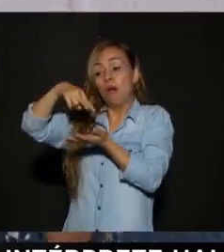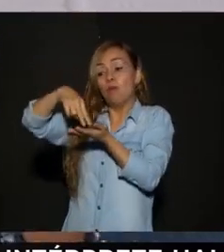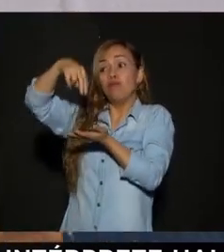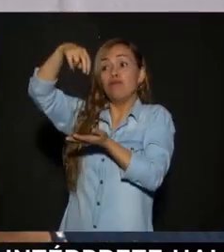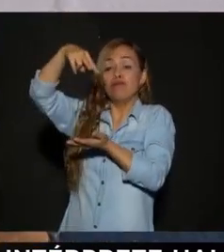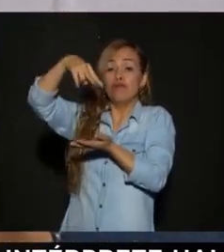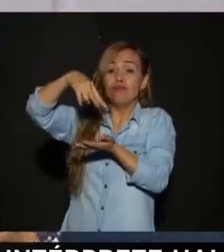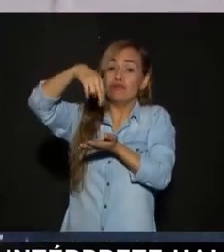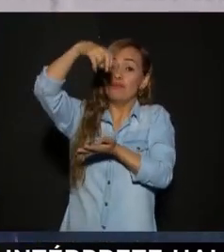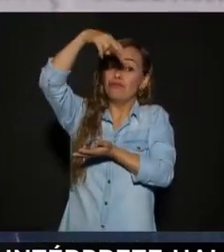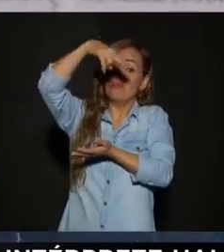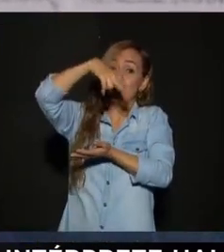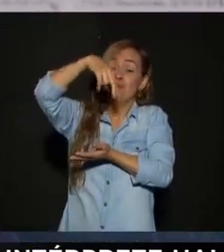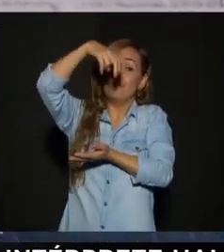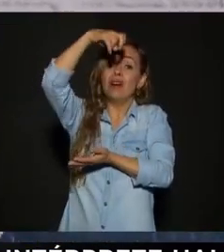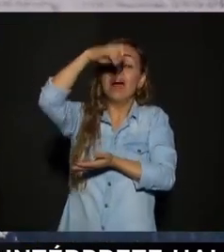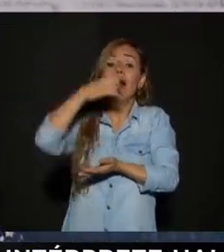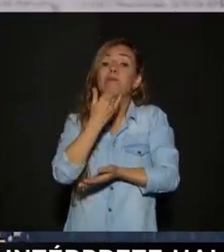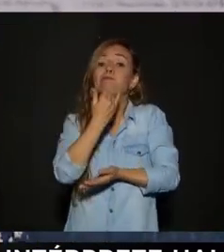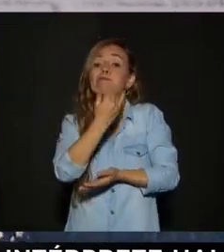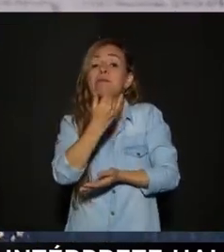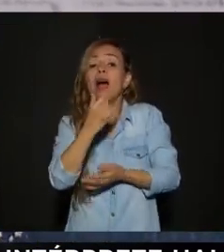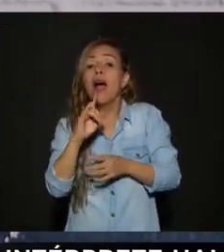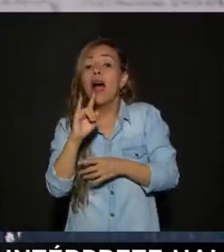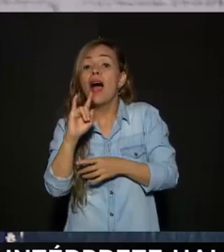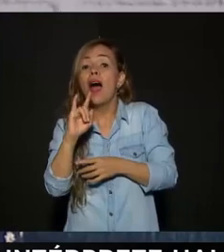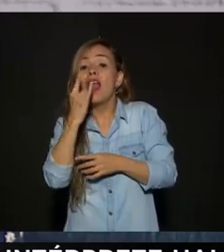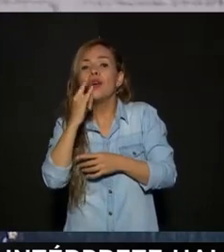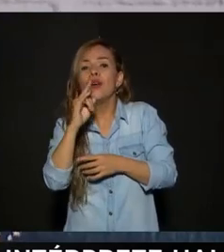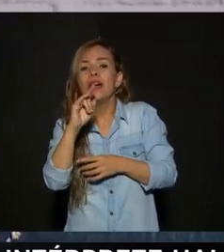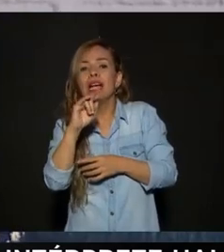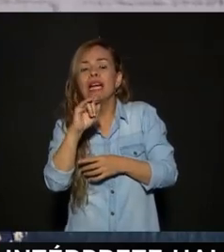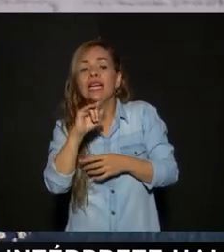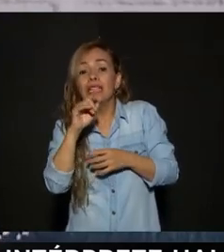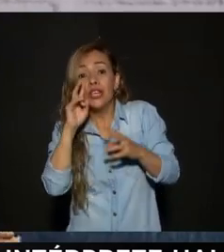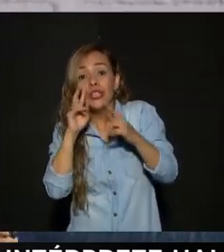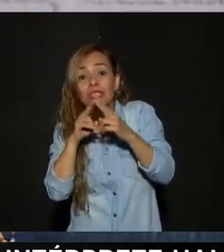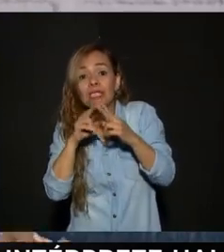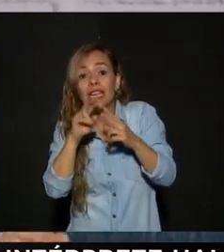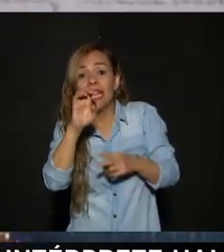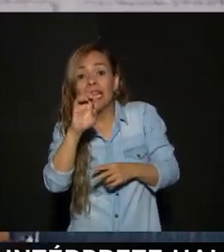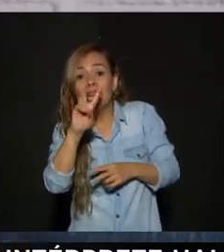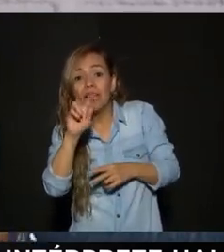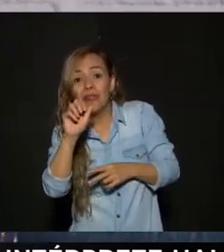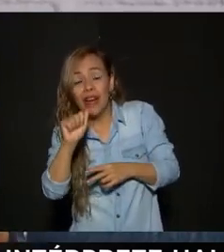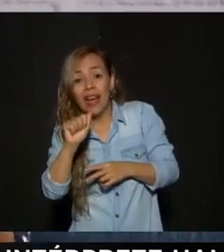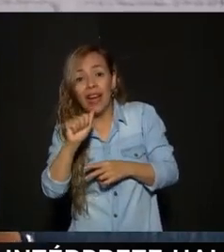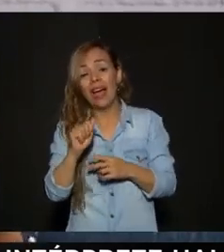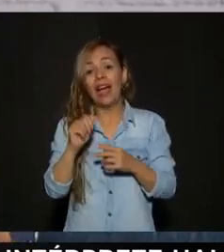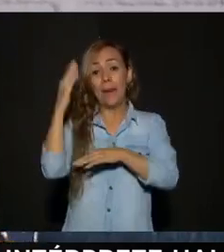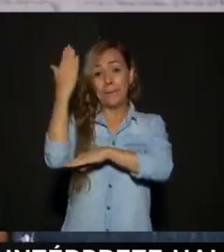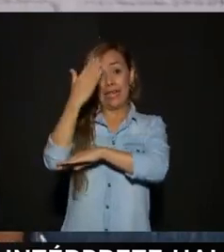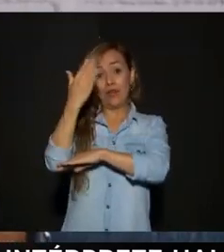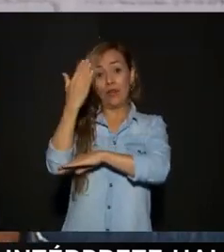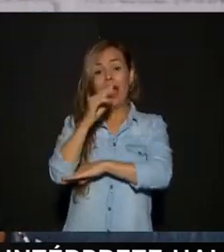en el espacio, hay algo que se llama la EVA. ¿Te acuerdas de la amiga de Wally? Eva, de la película del robot.